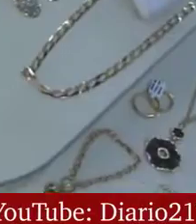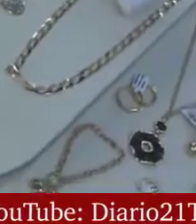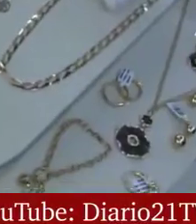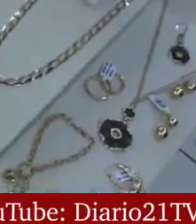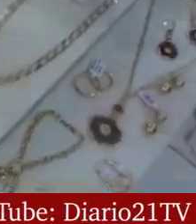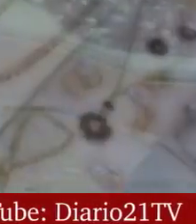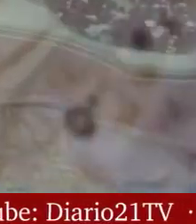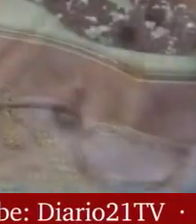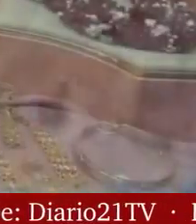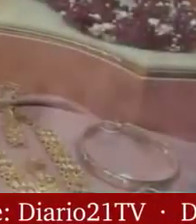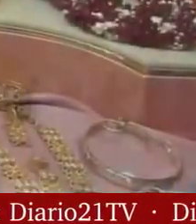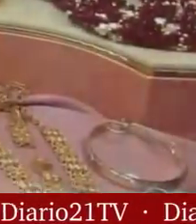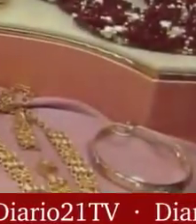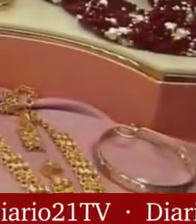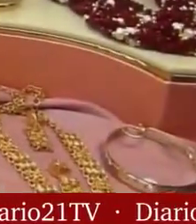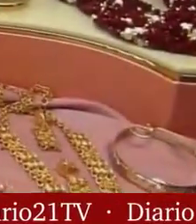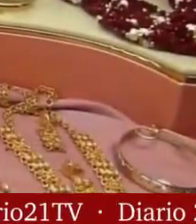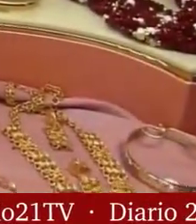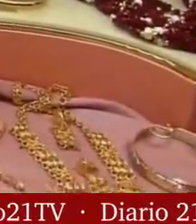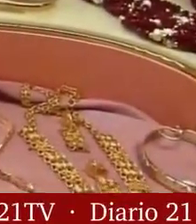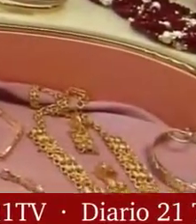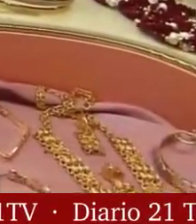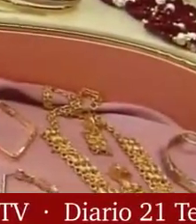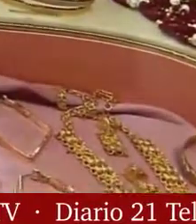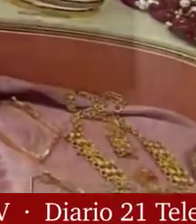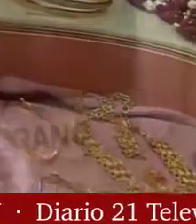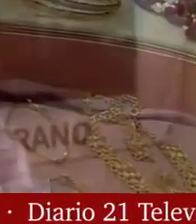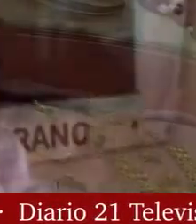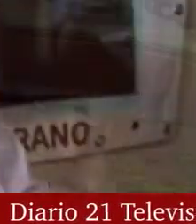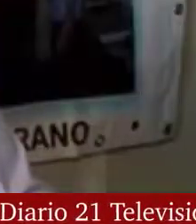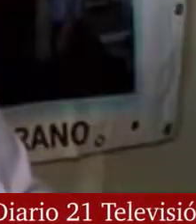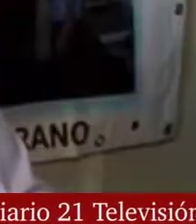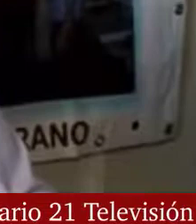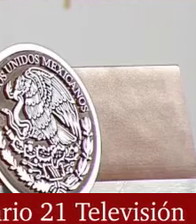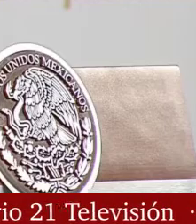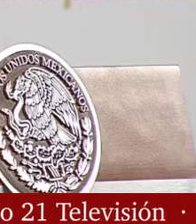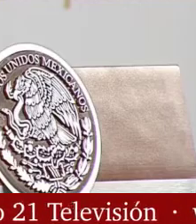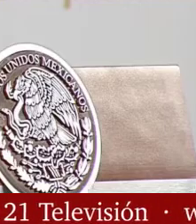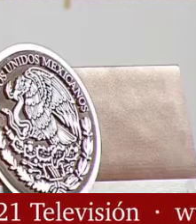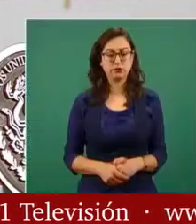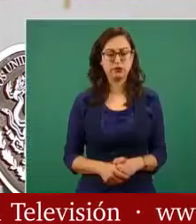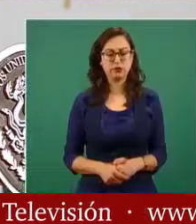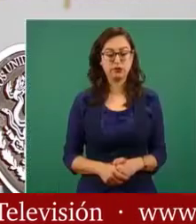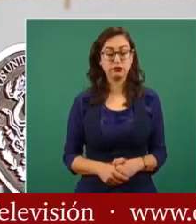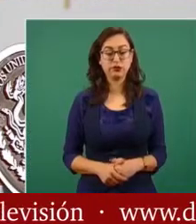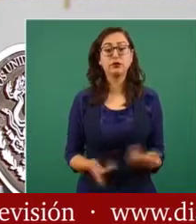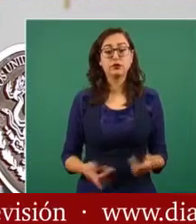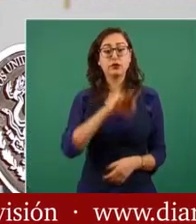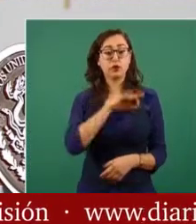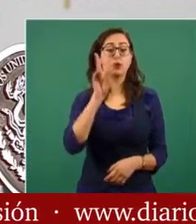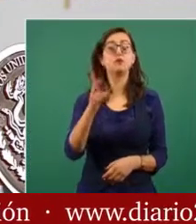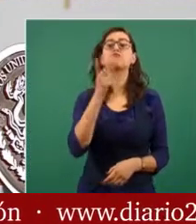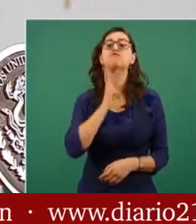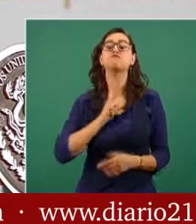por ciento y la pandemia podría llevarlos a la quiebra según arturo flórez mercado en guerrero se vende la